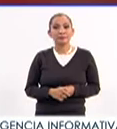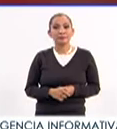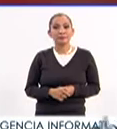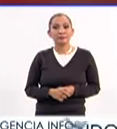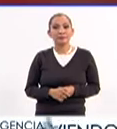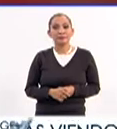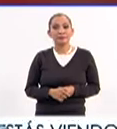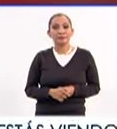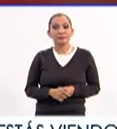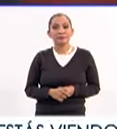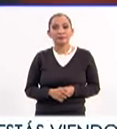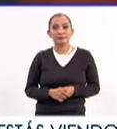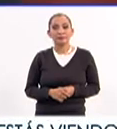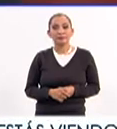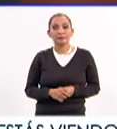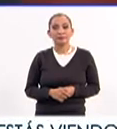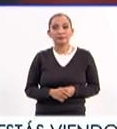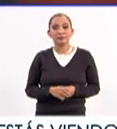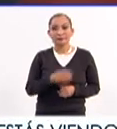nada